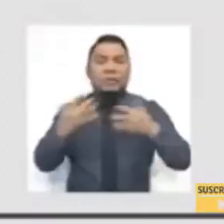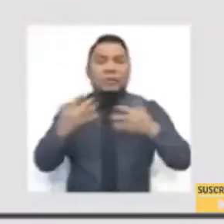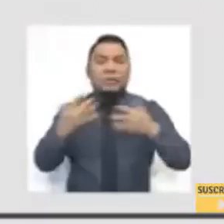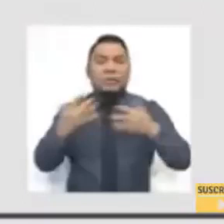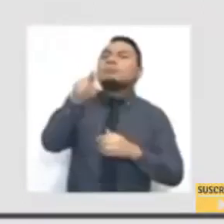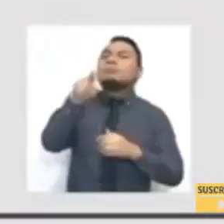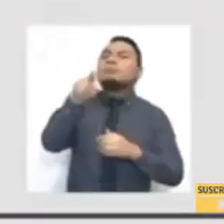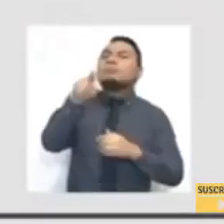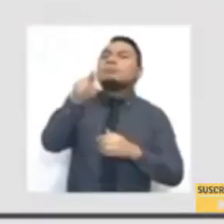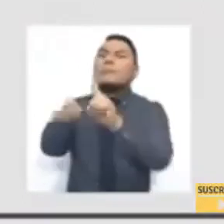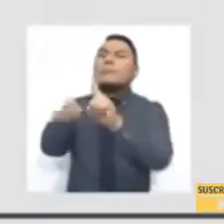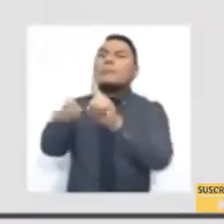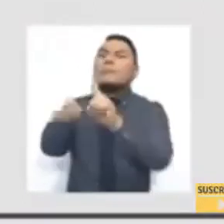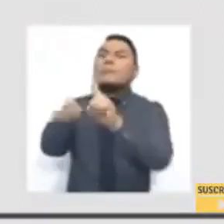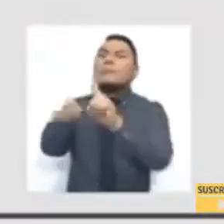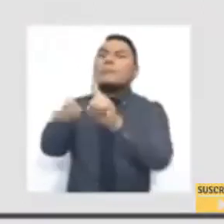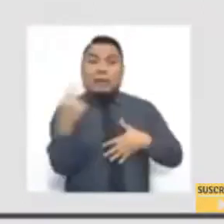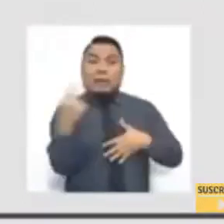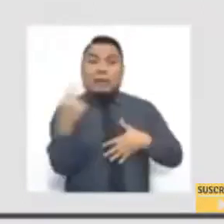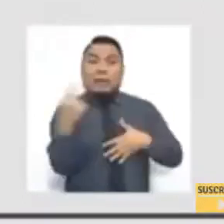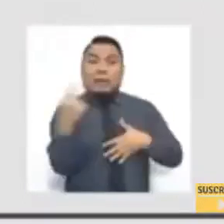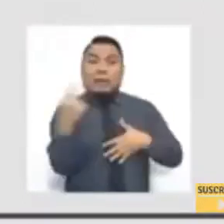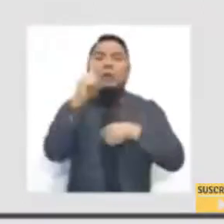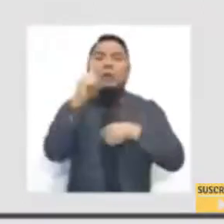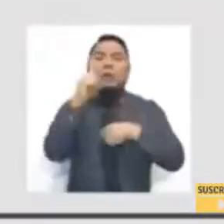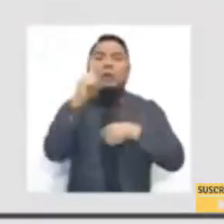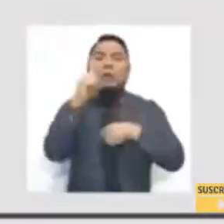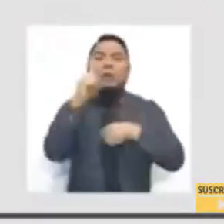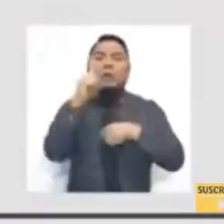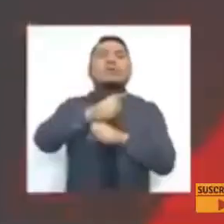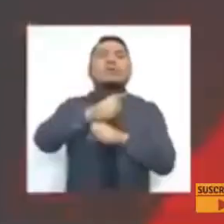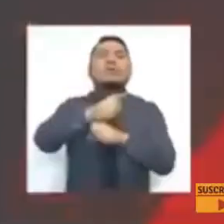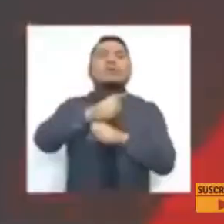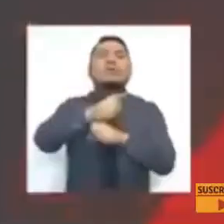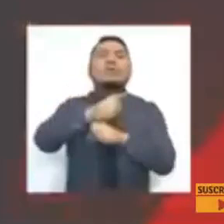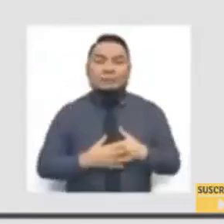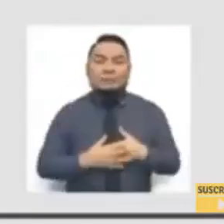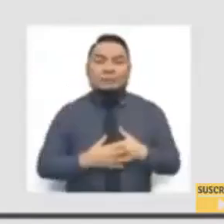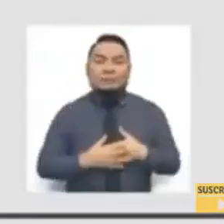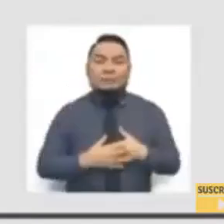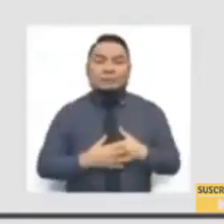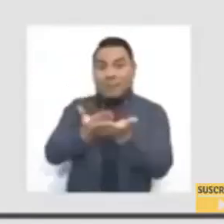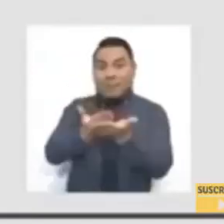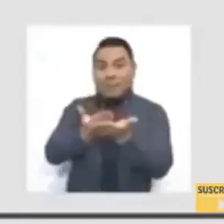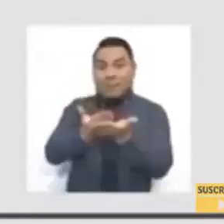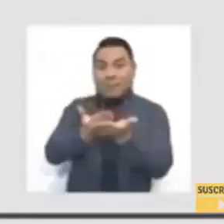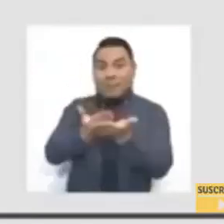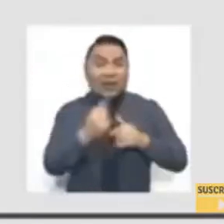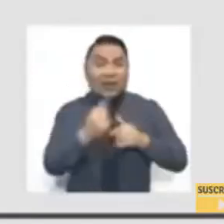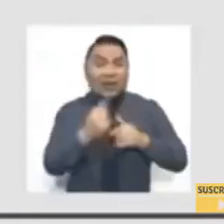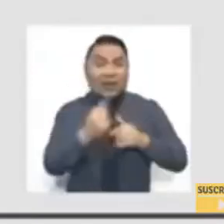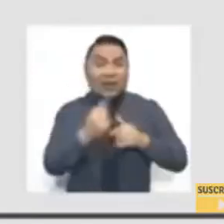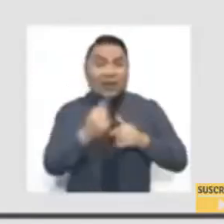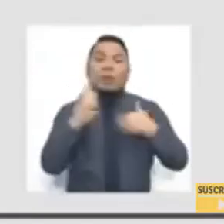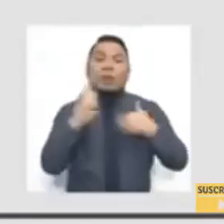los dos candidatos, en donde cada uno tendrá 1 minuto y medio para responder. Cuarta parte. Finalmente, cada candidato contará